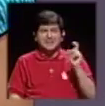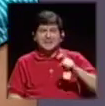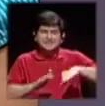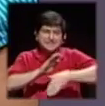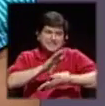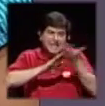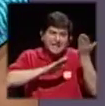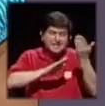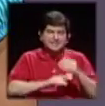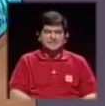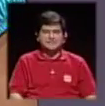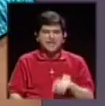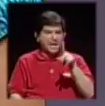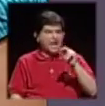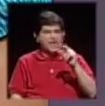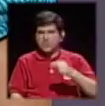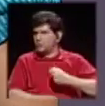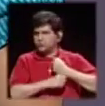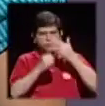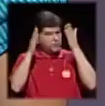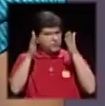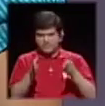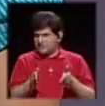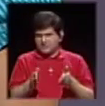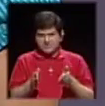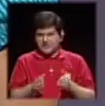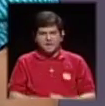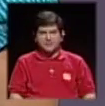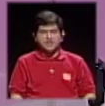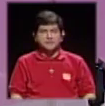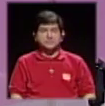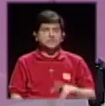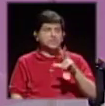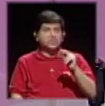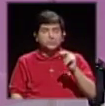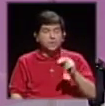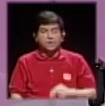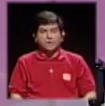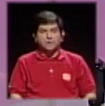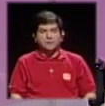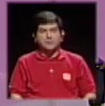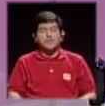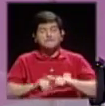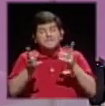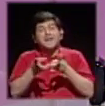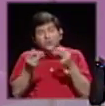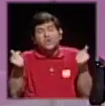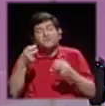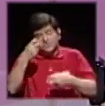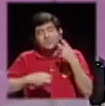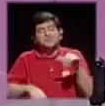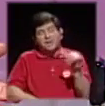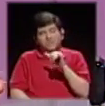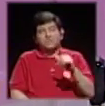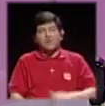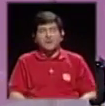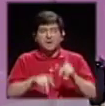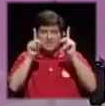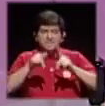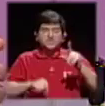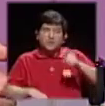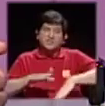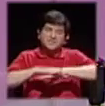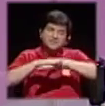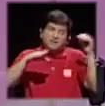otra ahí, condición ahí también. Ahí ya no son las fuerzas militares que ejercieron violencia sexual, sino que... Pero es resultado del conflicto, claro. Que la gente tiene que